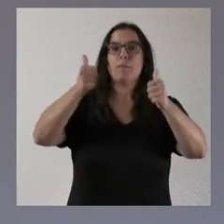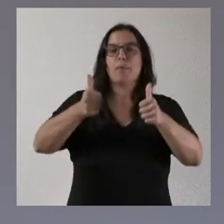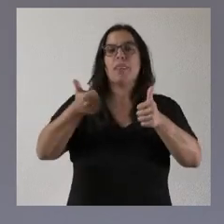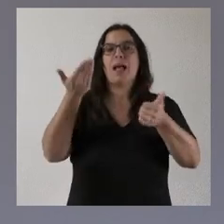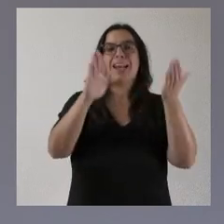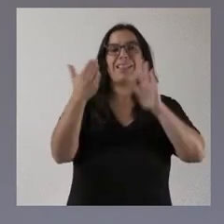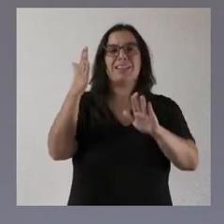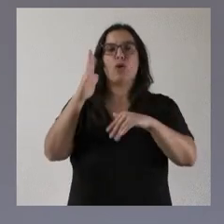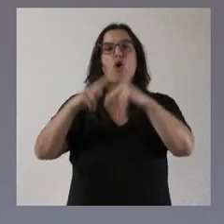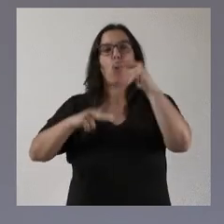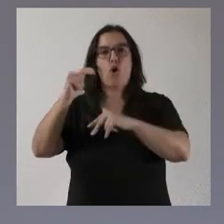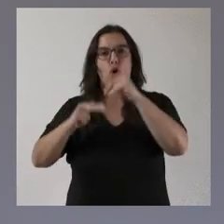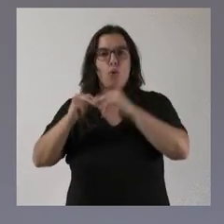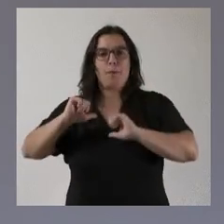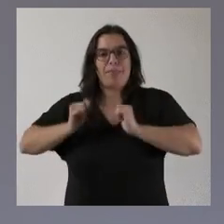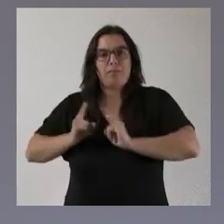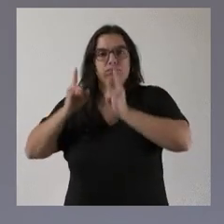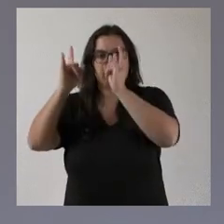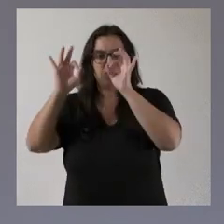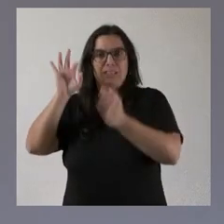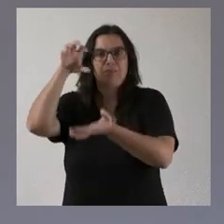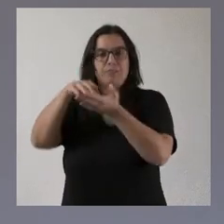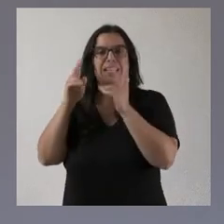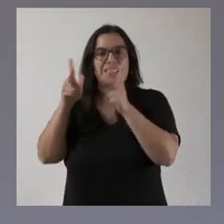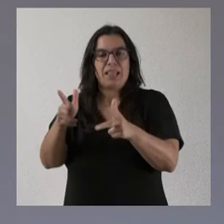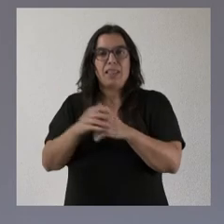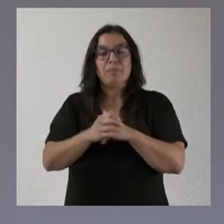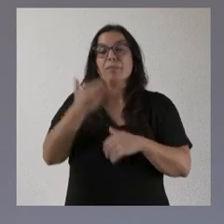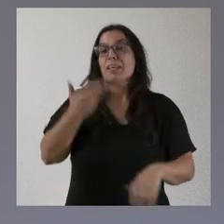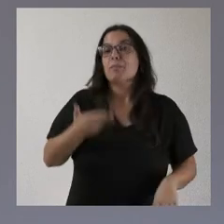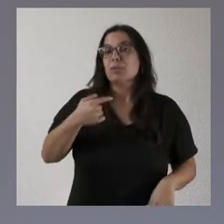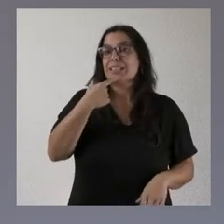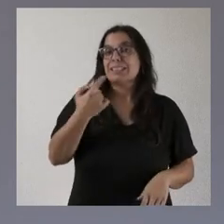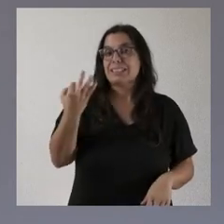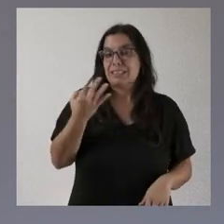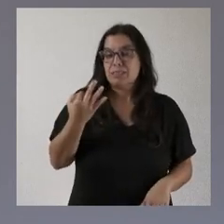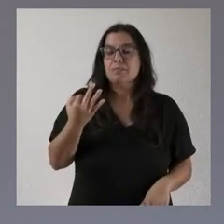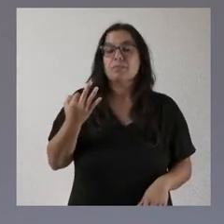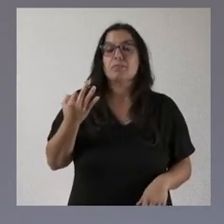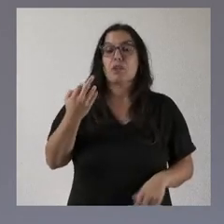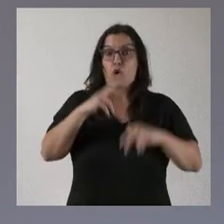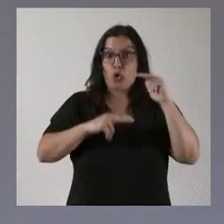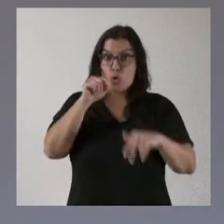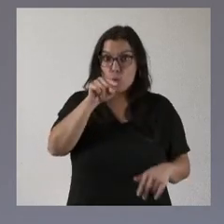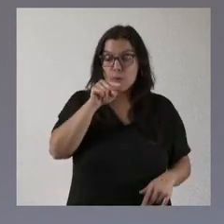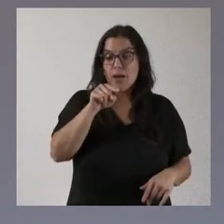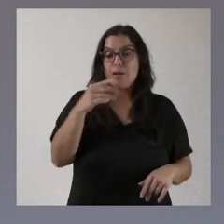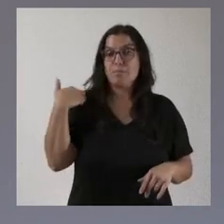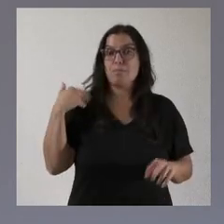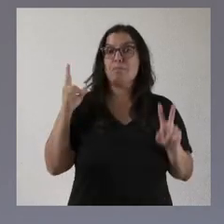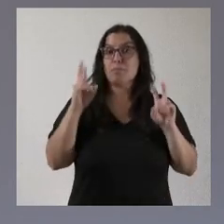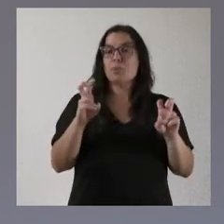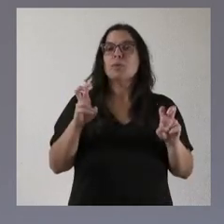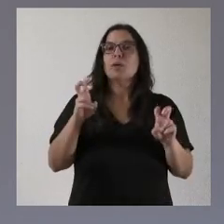licitación de las obras y empezar la construcción de la residencia es importante señalar que esta obra inicialmente va